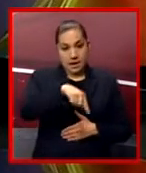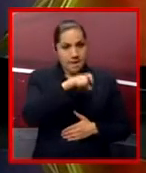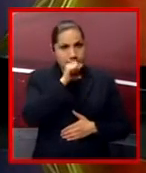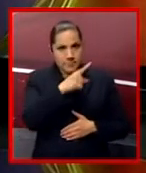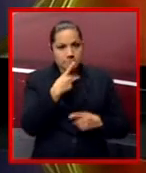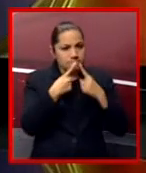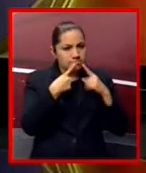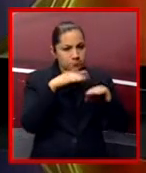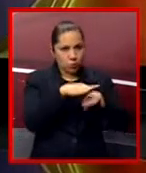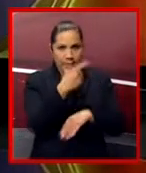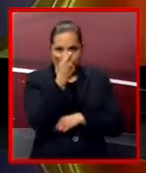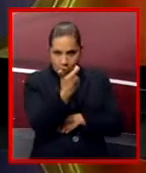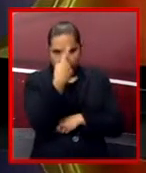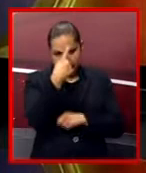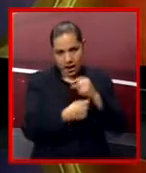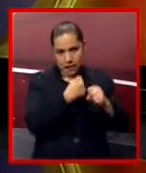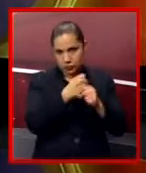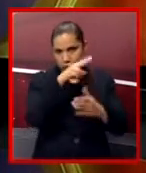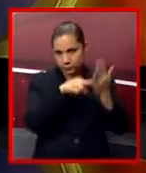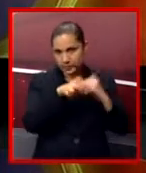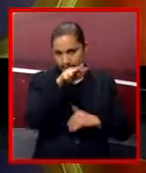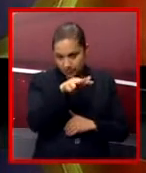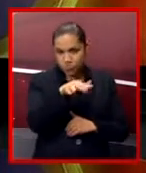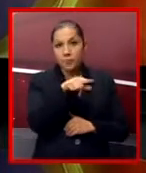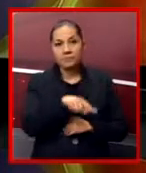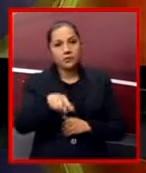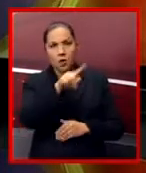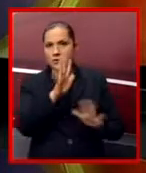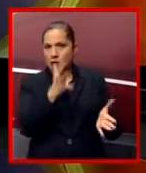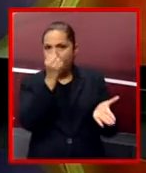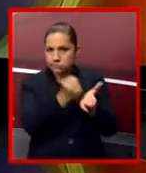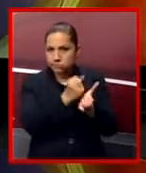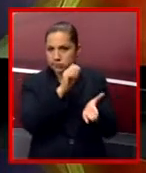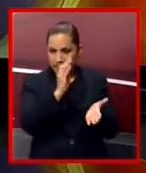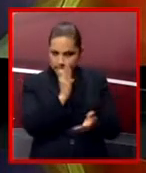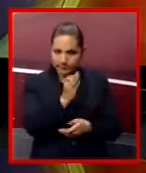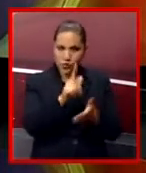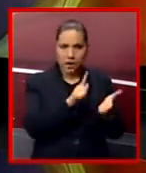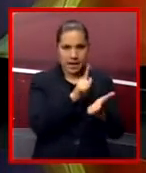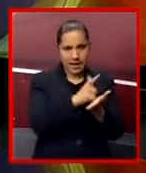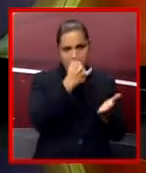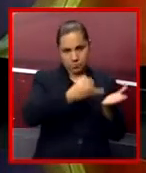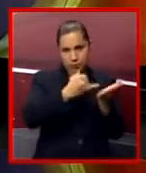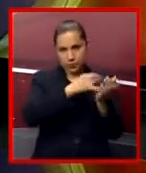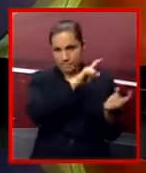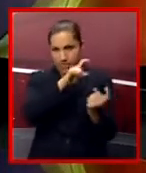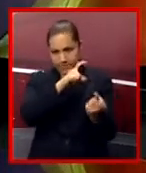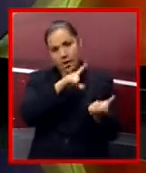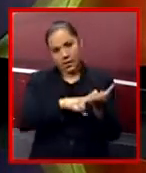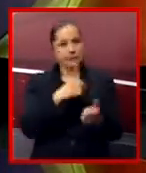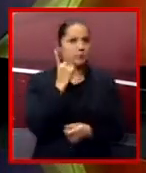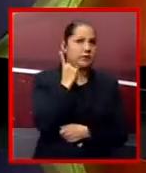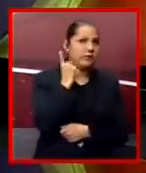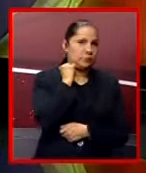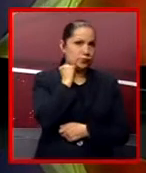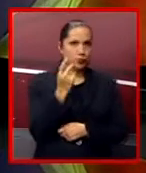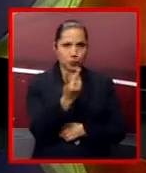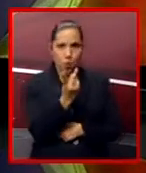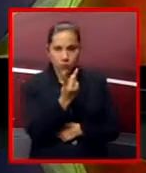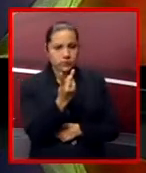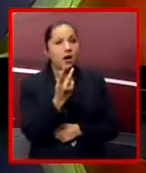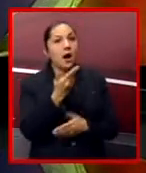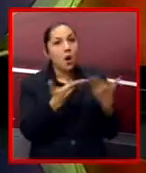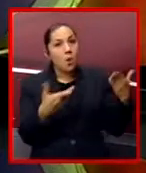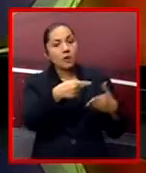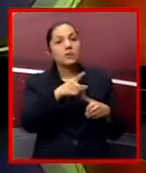el ejercicio fiscal 2018 y una vez avalada la Ley de Ingresos por ambas cámaras del Congreso de la Unión, la Cámara de Diputados inició la discusión